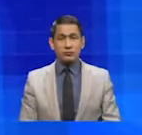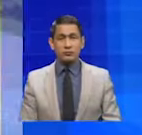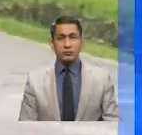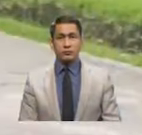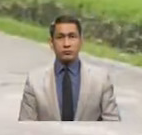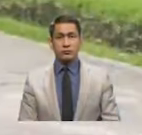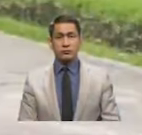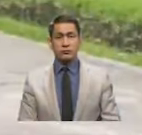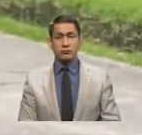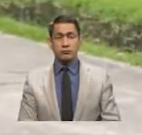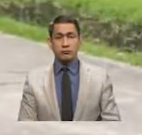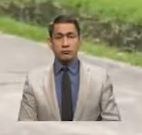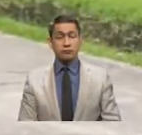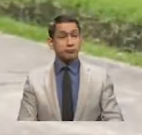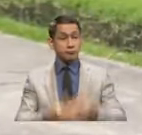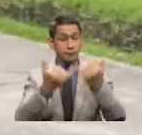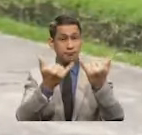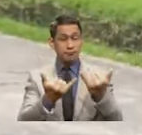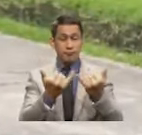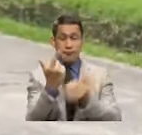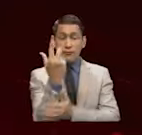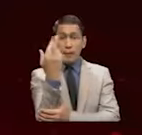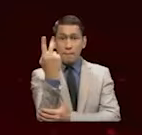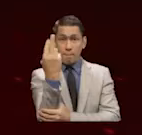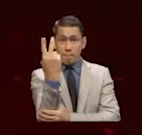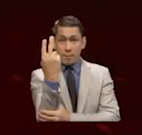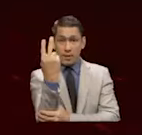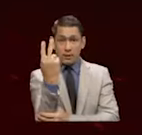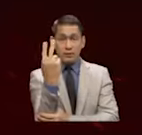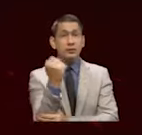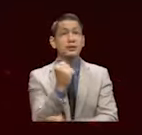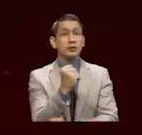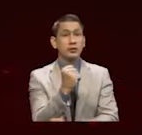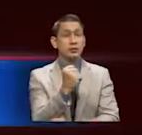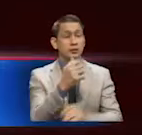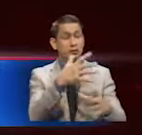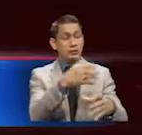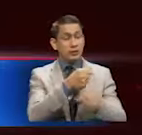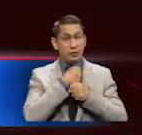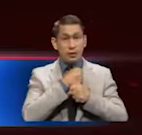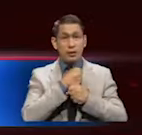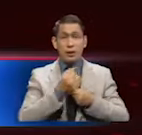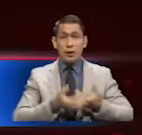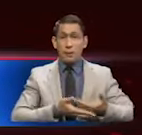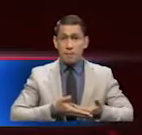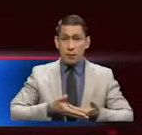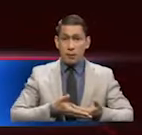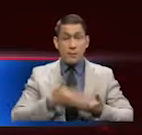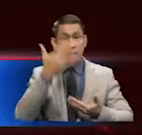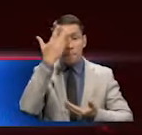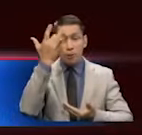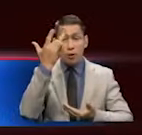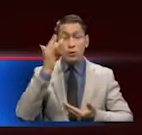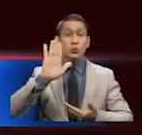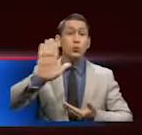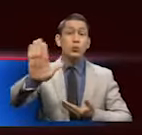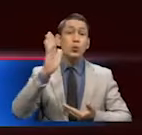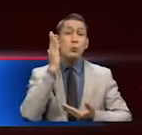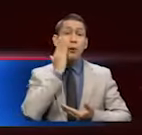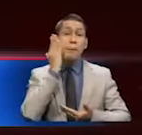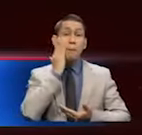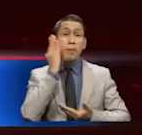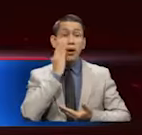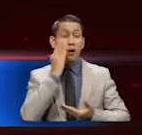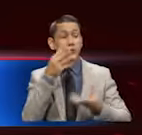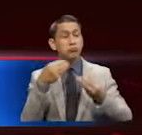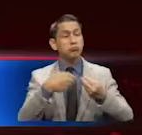Por el delito de secuestro podría ser procesada una pareja que intentó adoptar a una bebé recién nacida, la que fue regalada y abandonada por su madre, la que ahora es